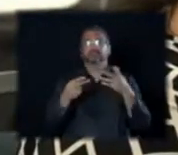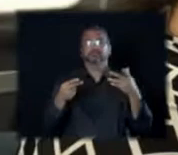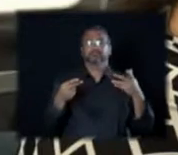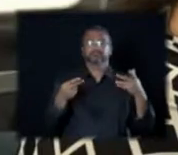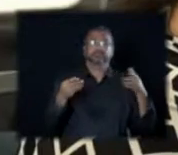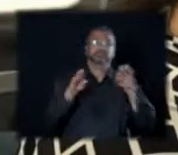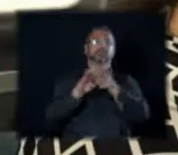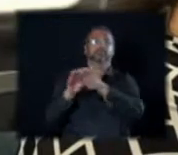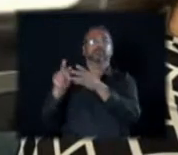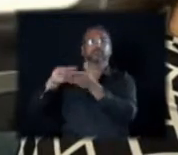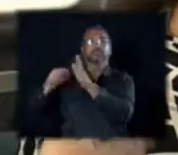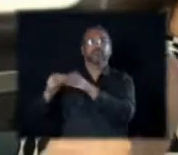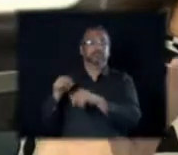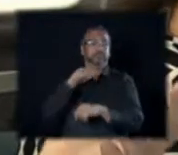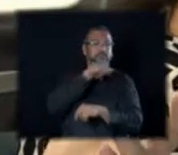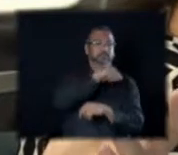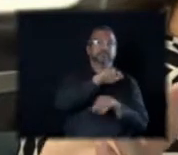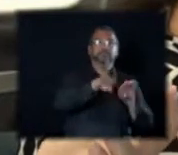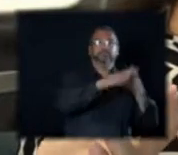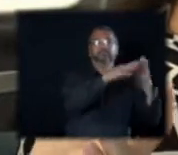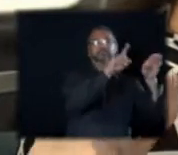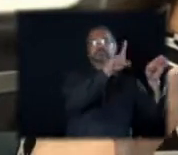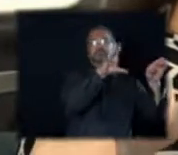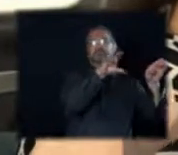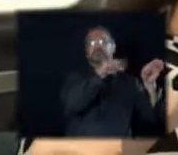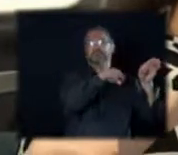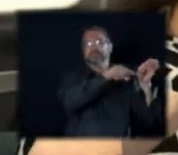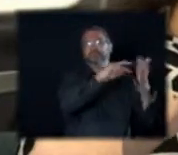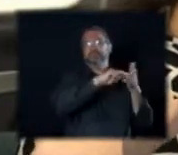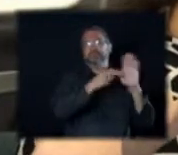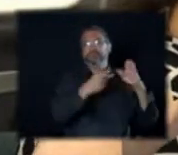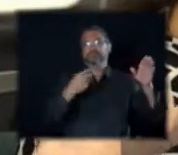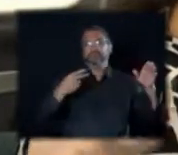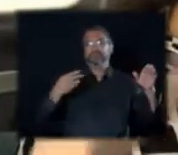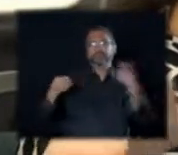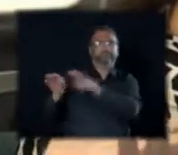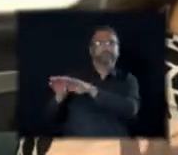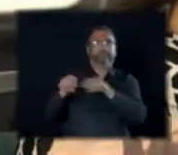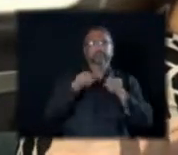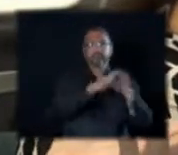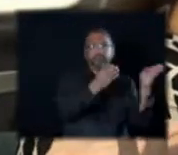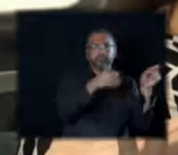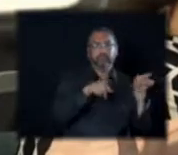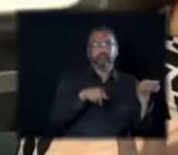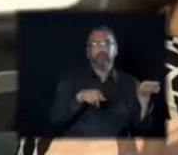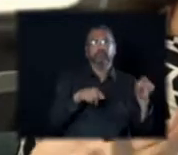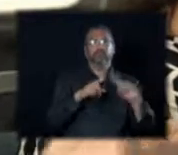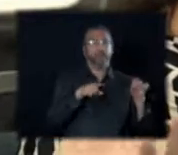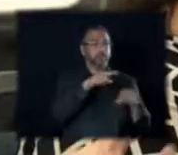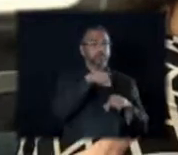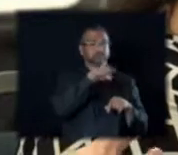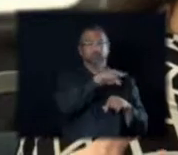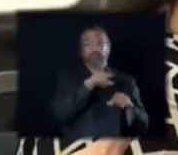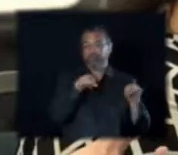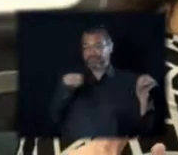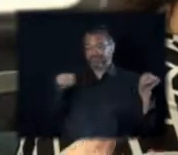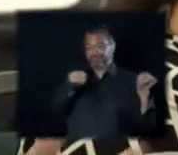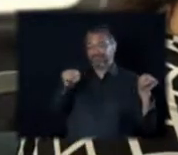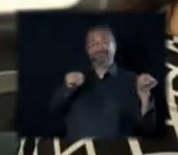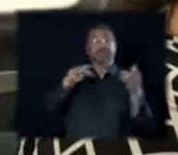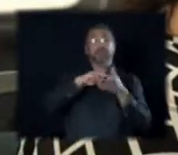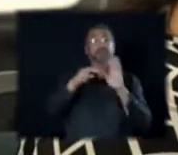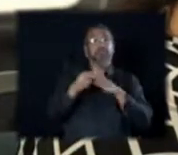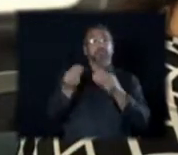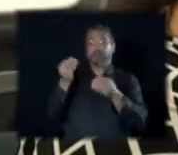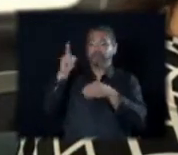Cerramos más de 600 cuentas y abrimos 120 cuentas en Hacienda. Encontramos cuentas que no tenían movimiento, que no habían